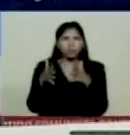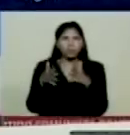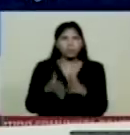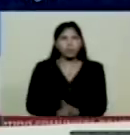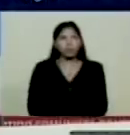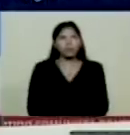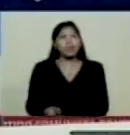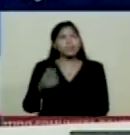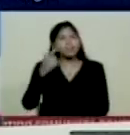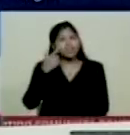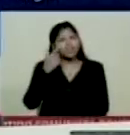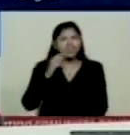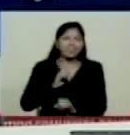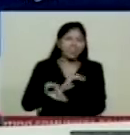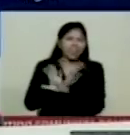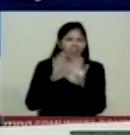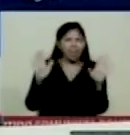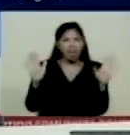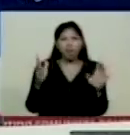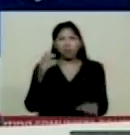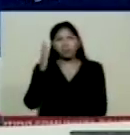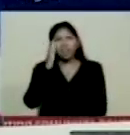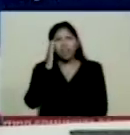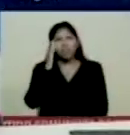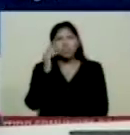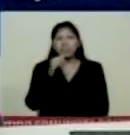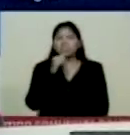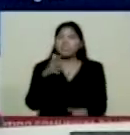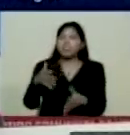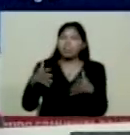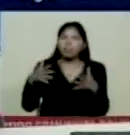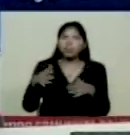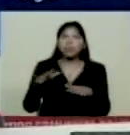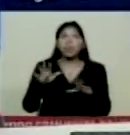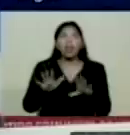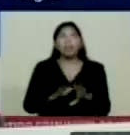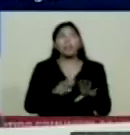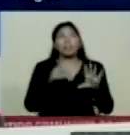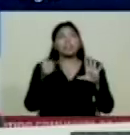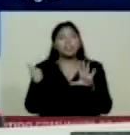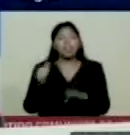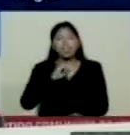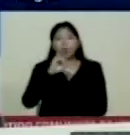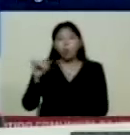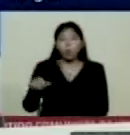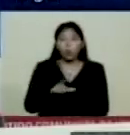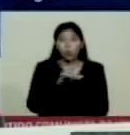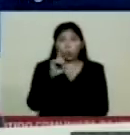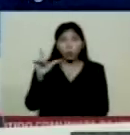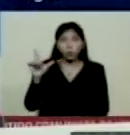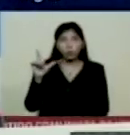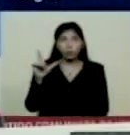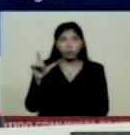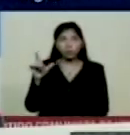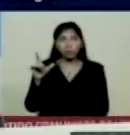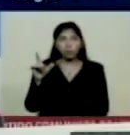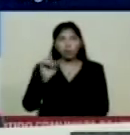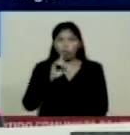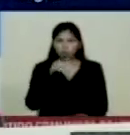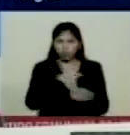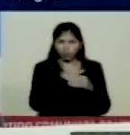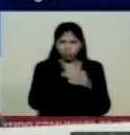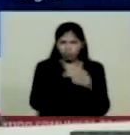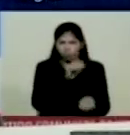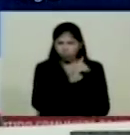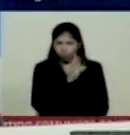vislumbraba, ya se asomaba. El 16 de julio fue como una especie de aurora, no por el plebiscito mentiroso que montaron